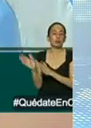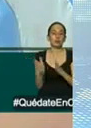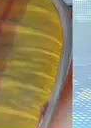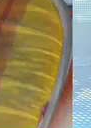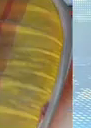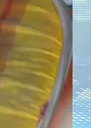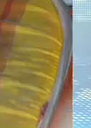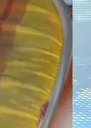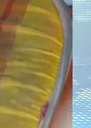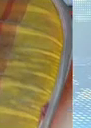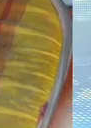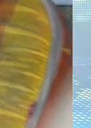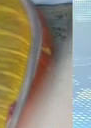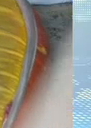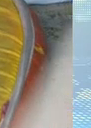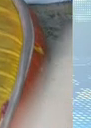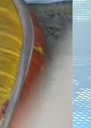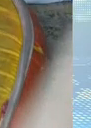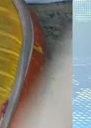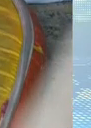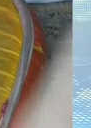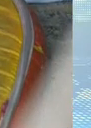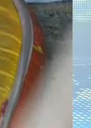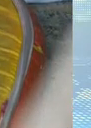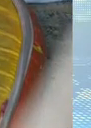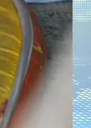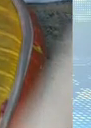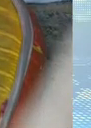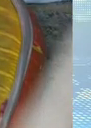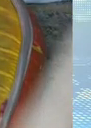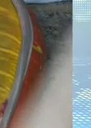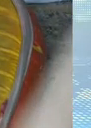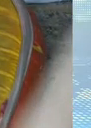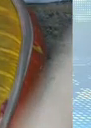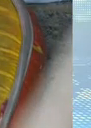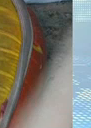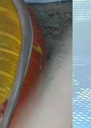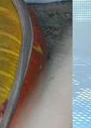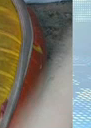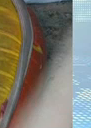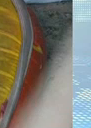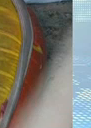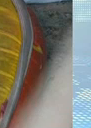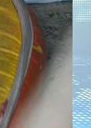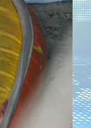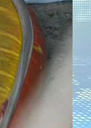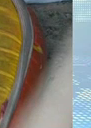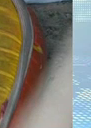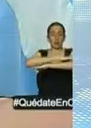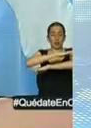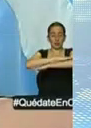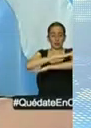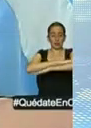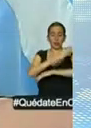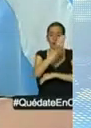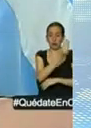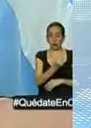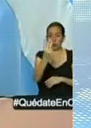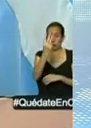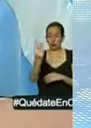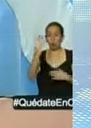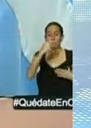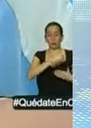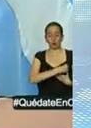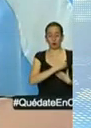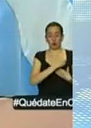Porque solamente llegaban y recogían los cadáveres. Y no existía todo este procedimiento bastante técnico. Lo que es